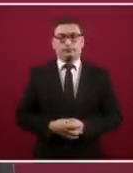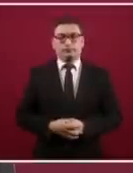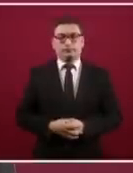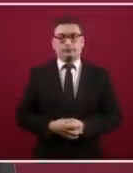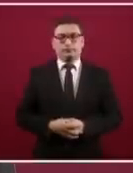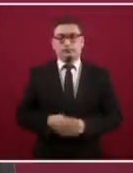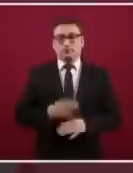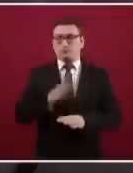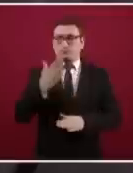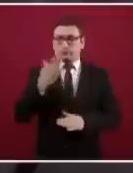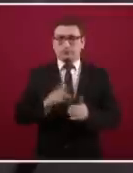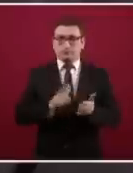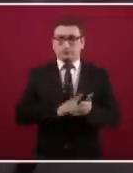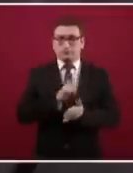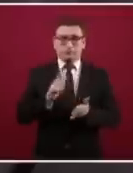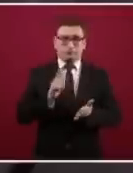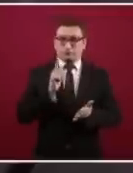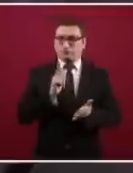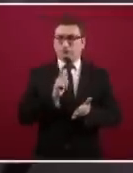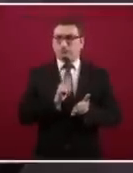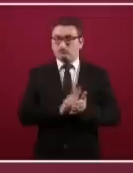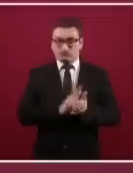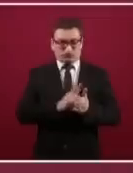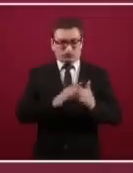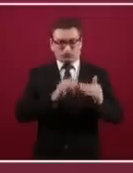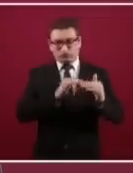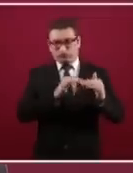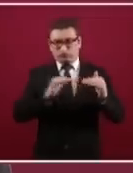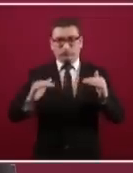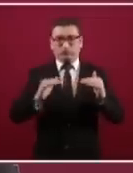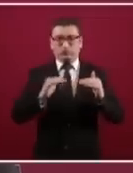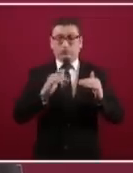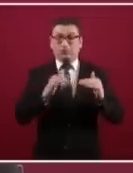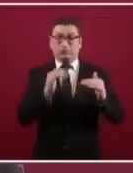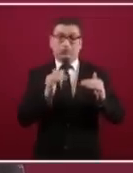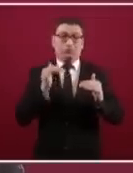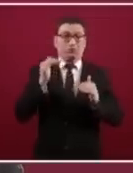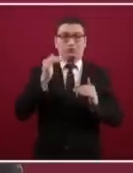al margen de la ley, nada, por encima de la ley, nadie.